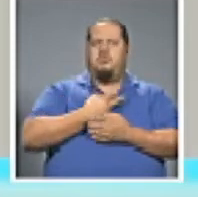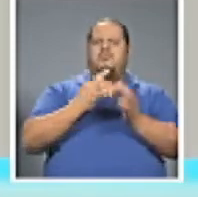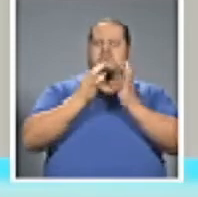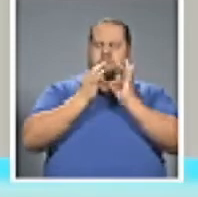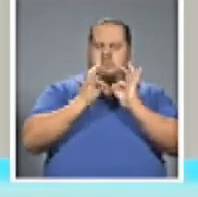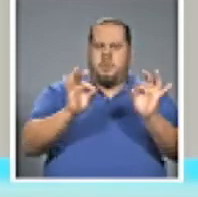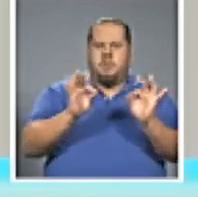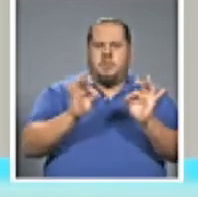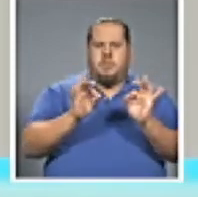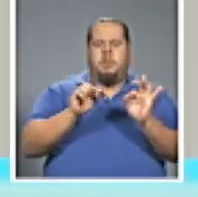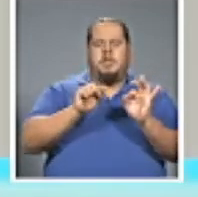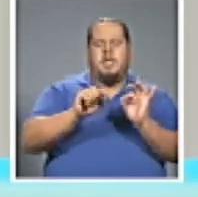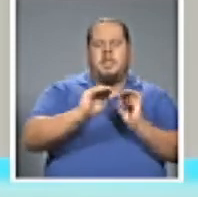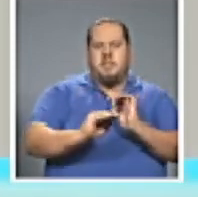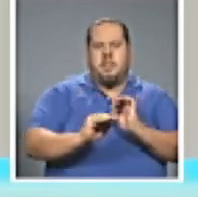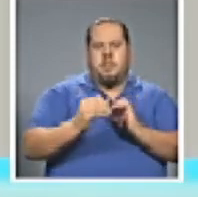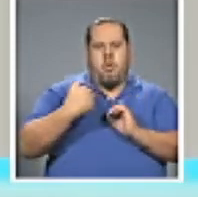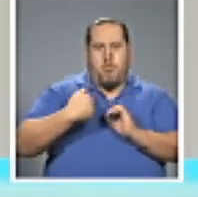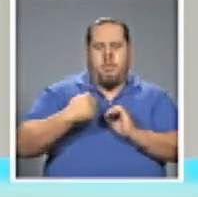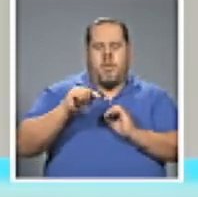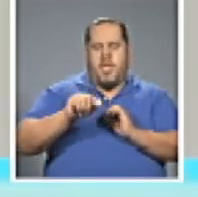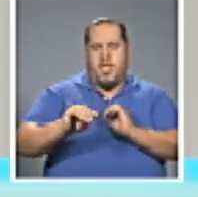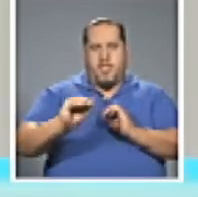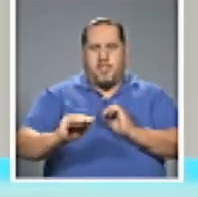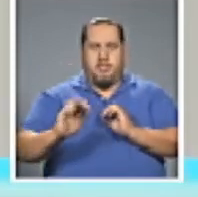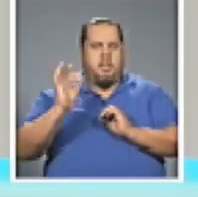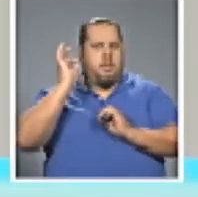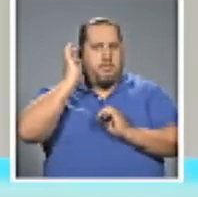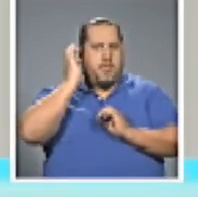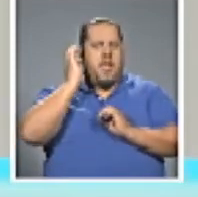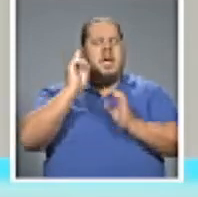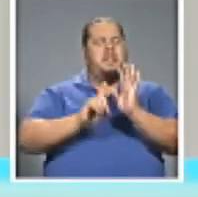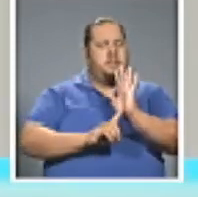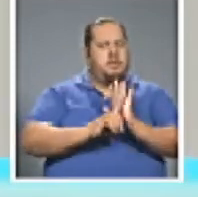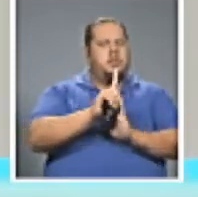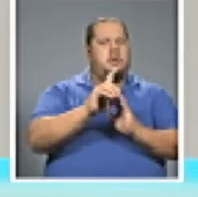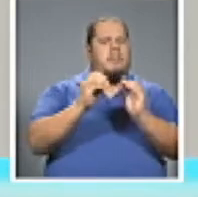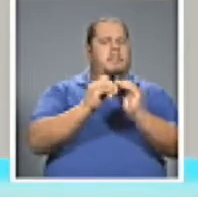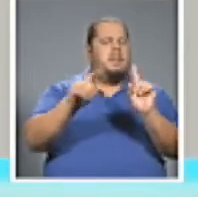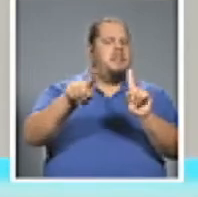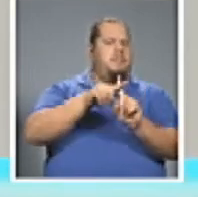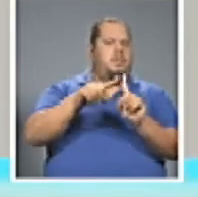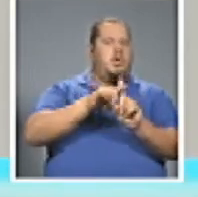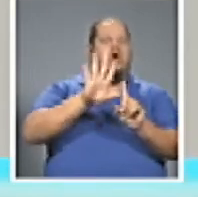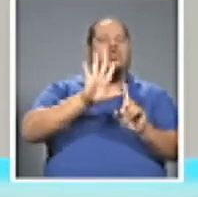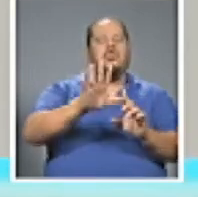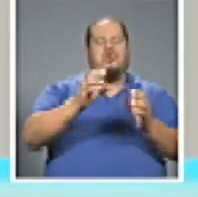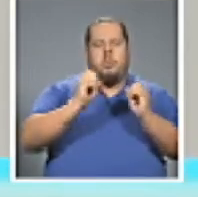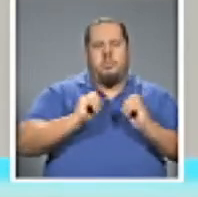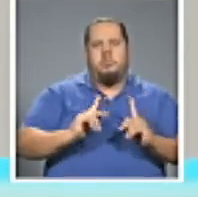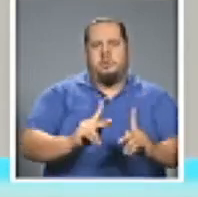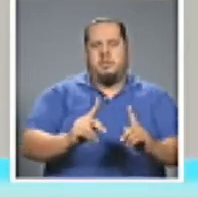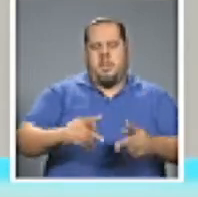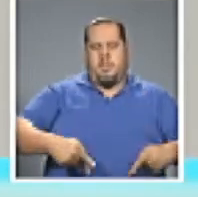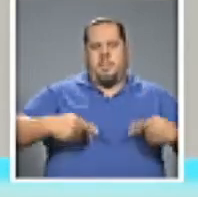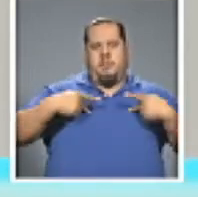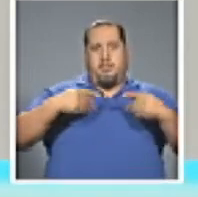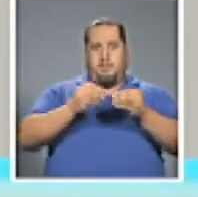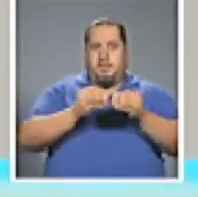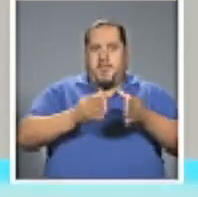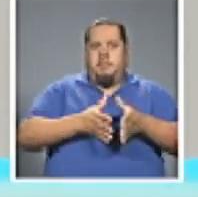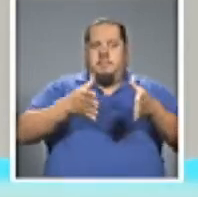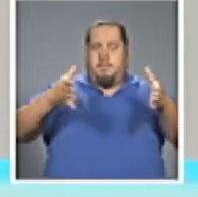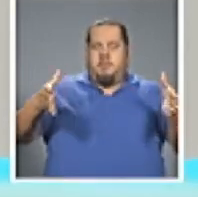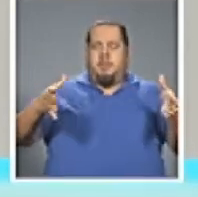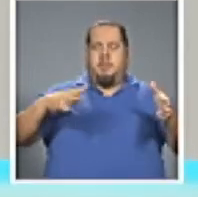niño, esa niña se va a desarrollar de una manera mucho más positiva, sus oportunidades de vida van a ser mucho más amplias y va a